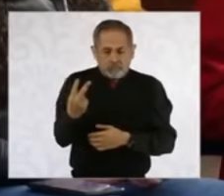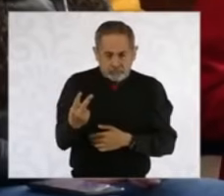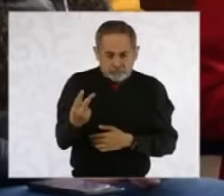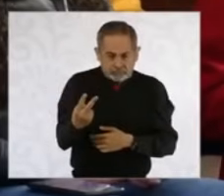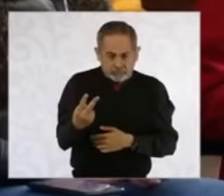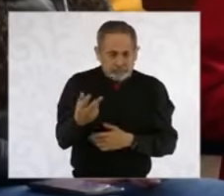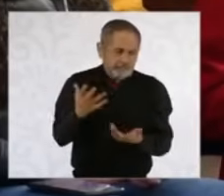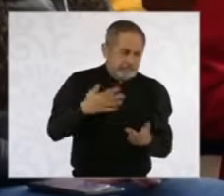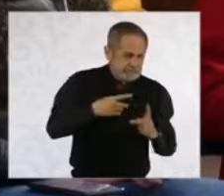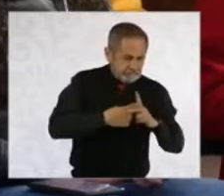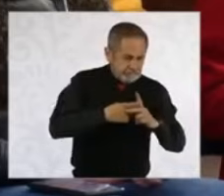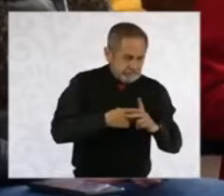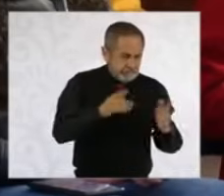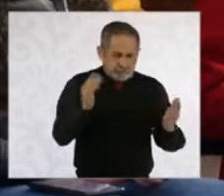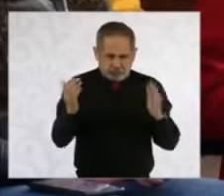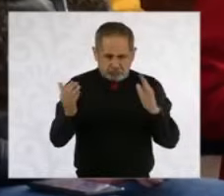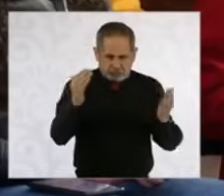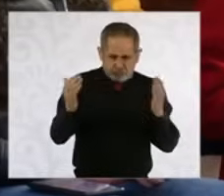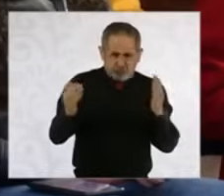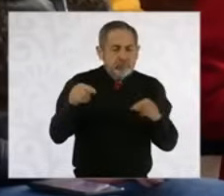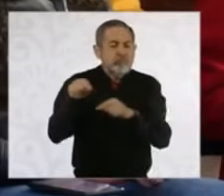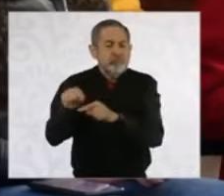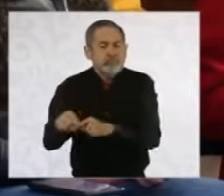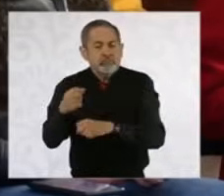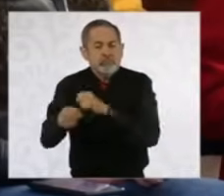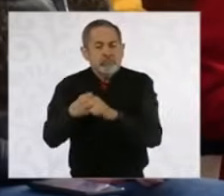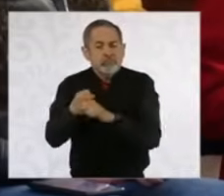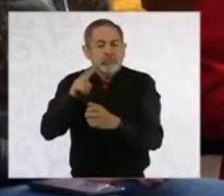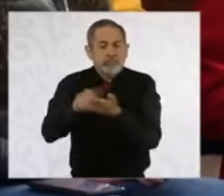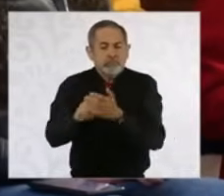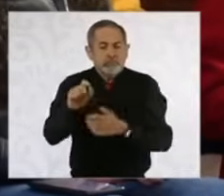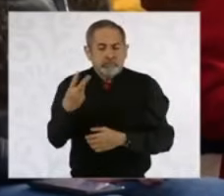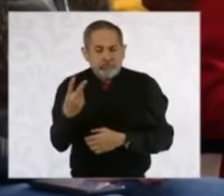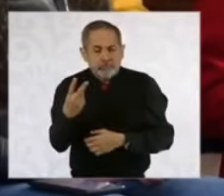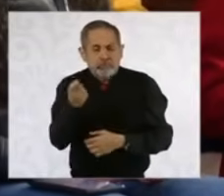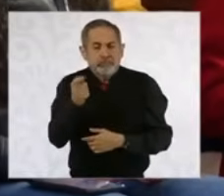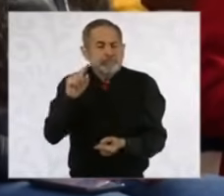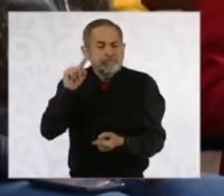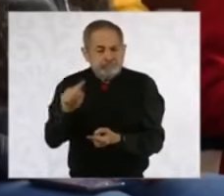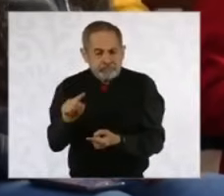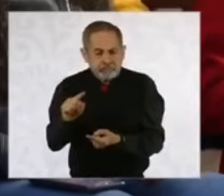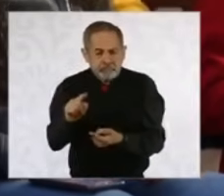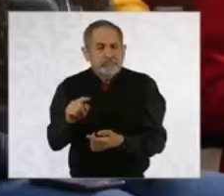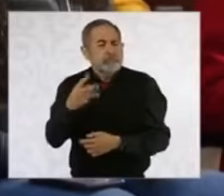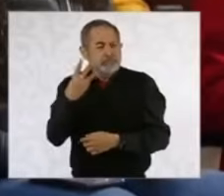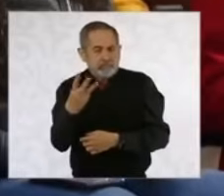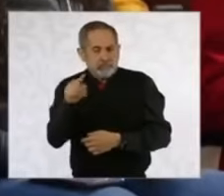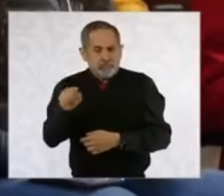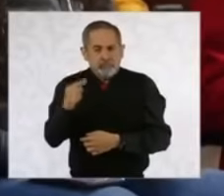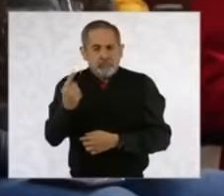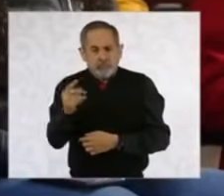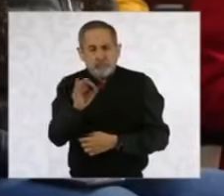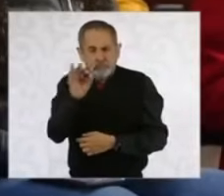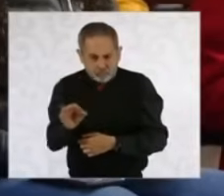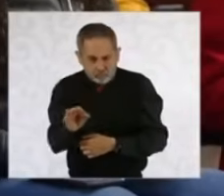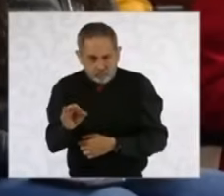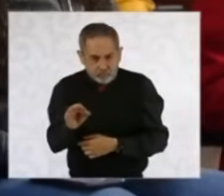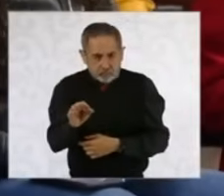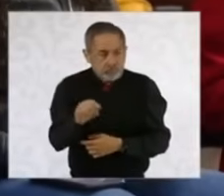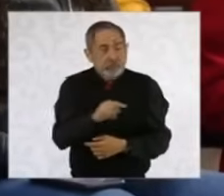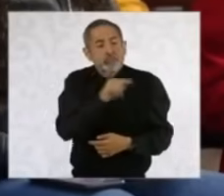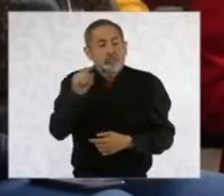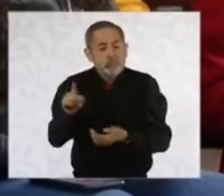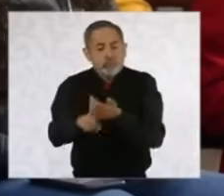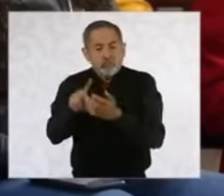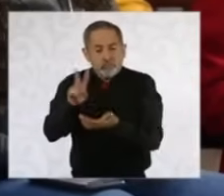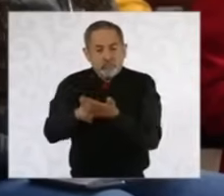32,252. Y si tomamos esta cifra comparada con respecto del 2022, se presenta una disminución del 3.1%, y con respecto al